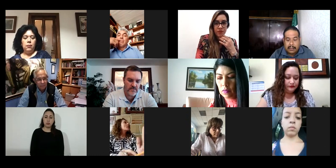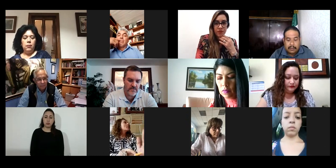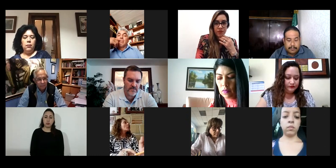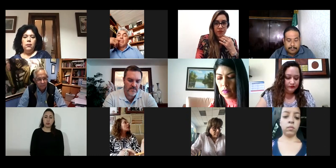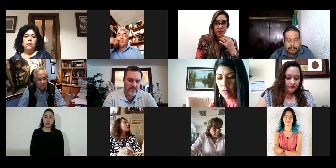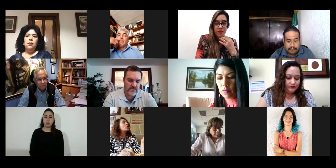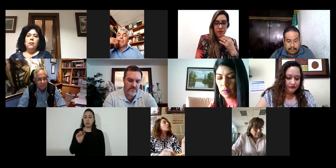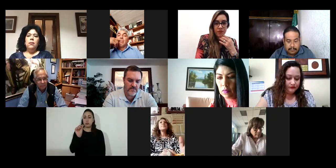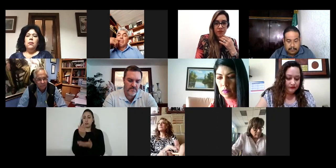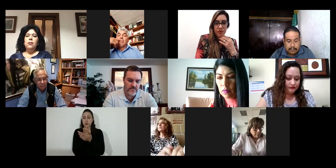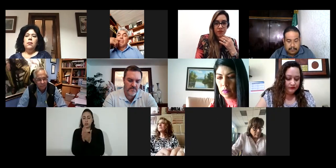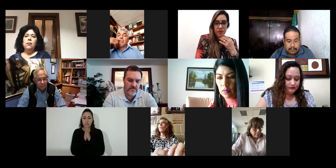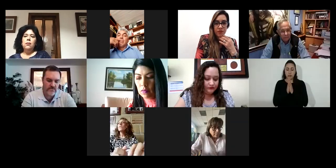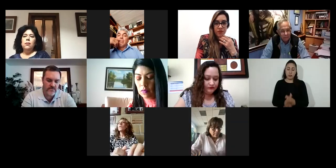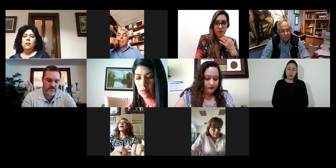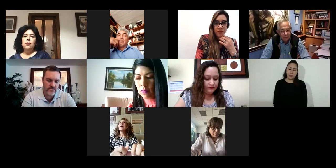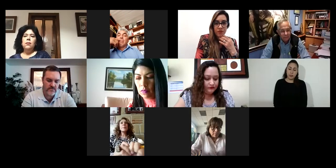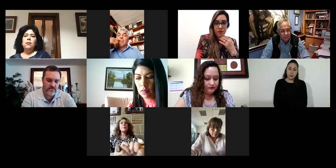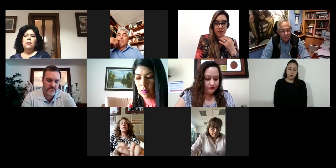Permítame tantito.